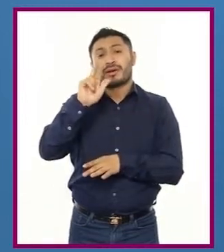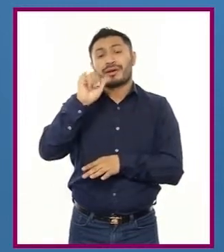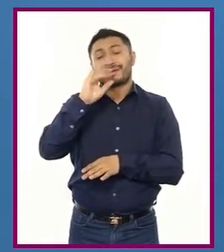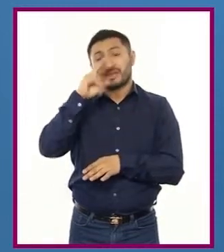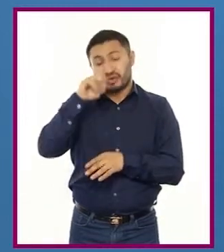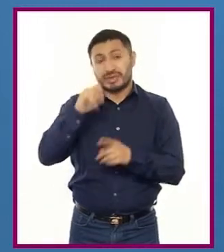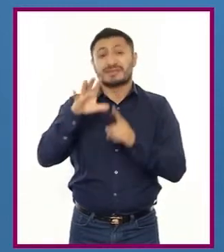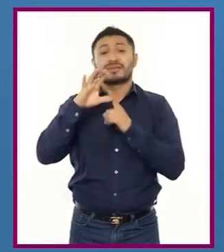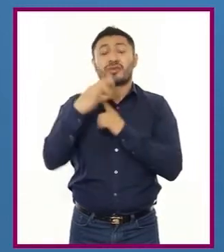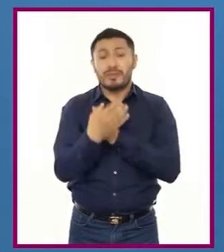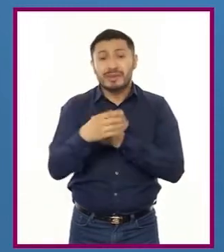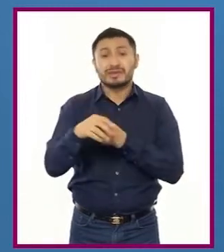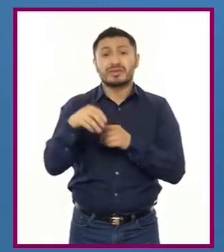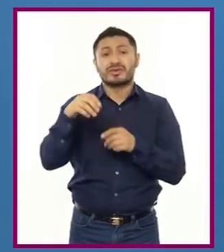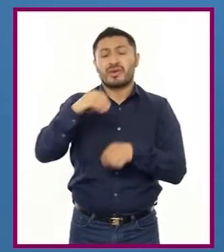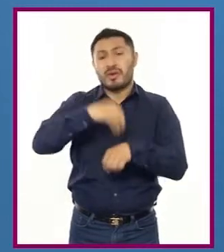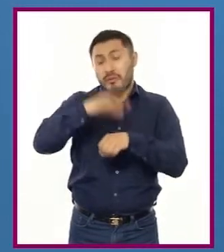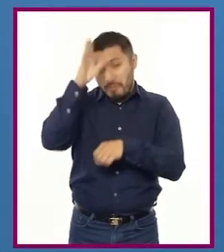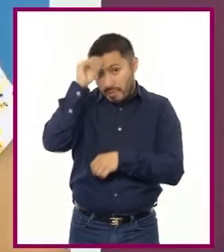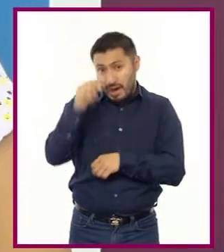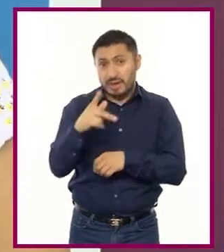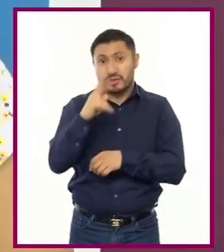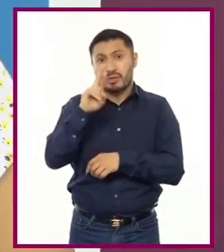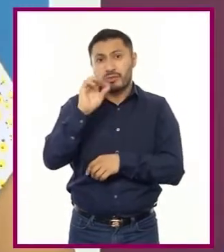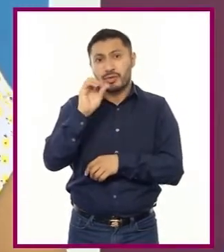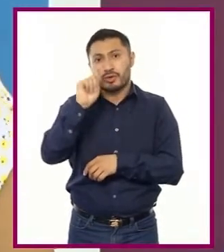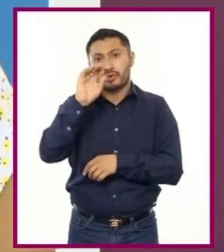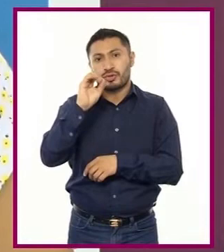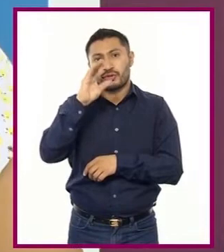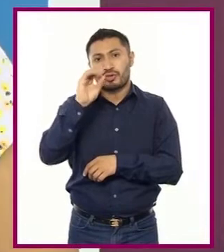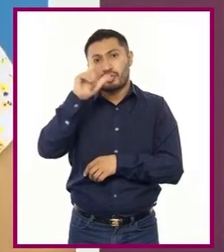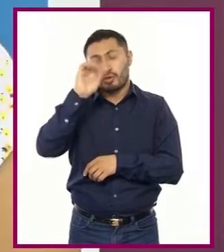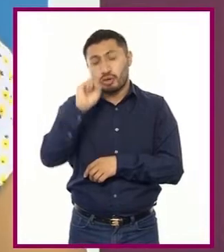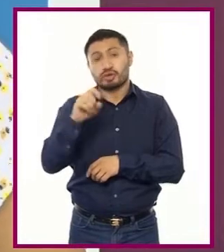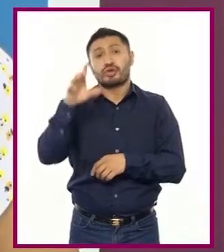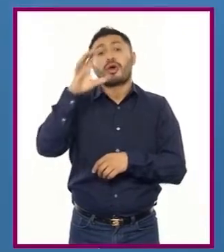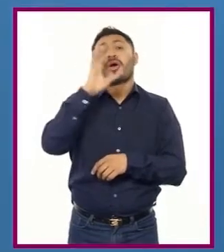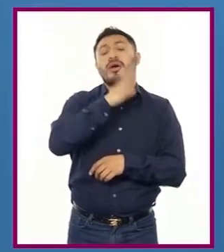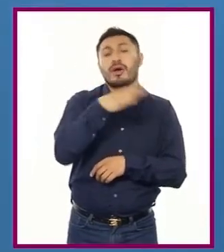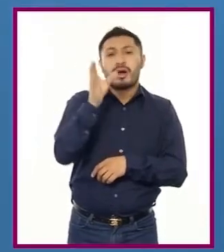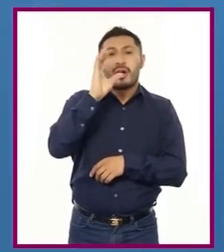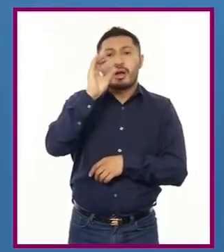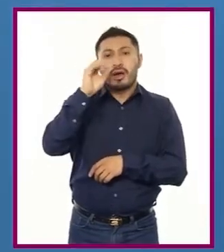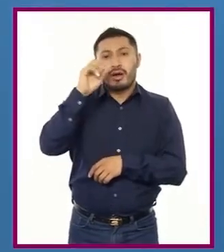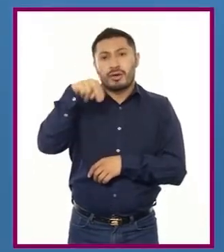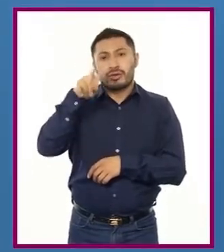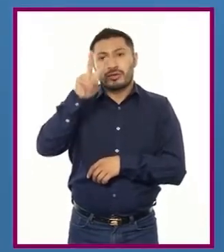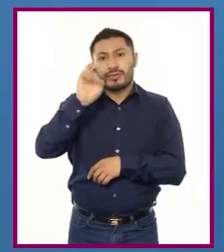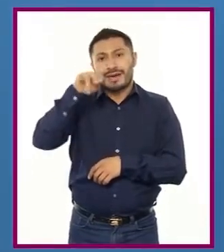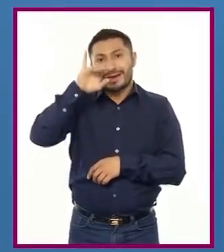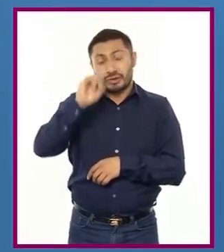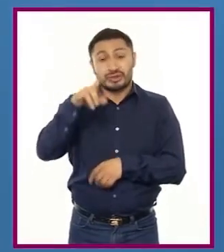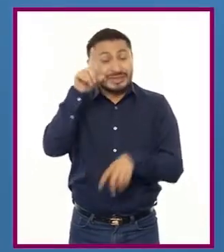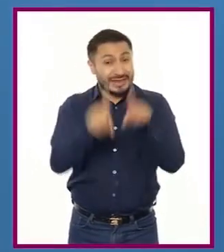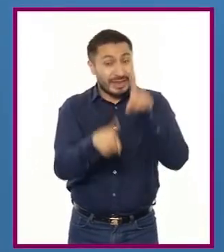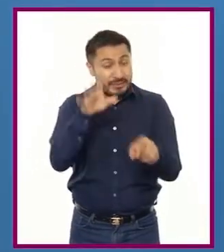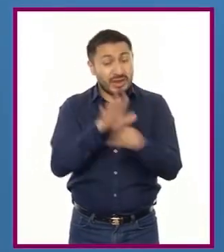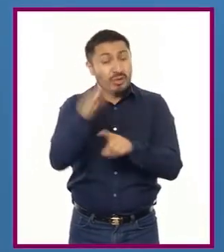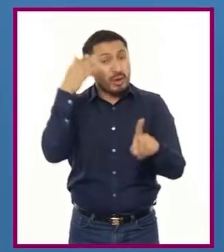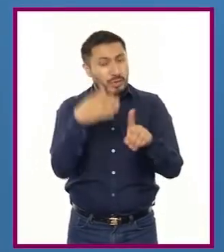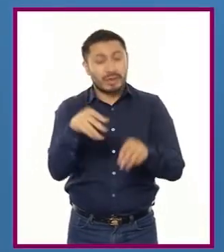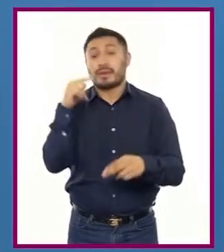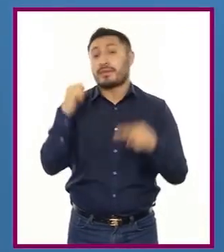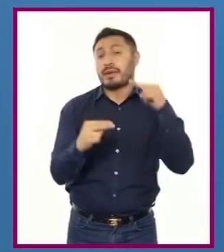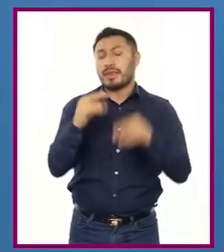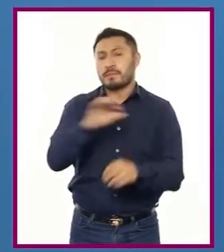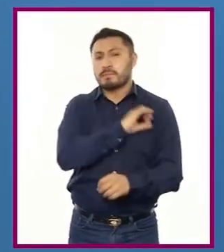convenciones, pactos, protocolos o convenios, de acuerdo con la función que cumplan, el nivel de obligatoriedad